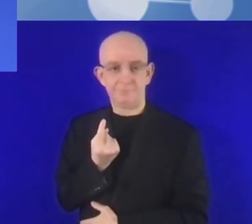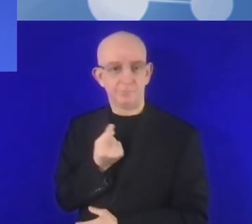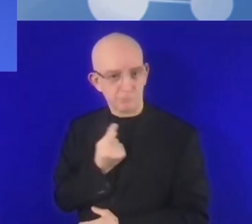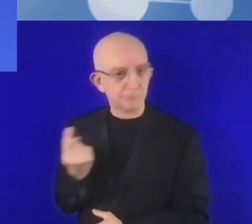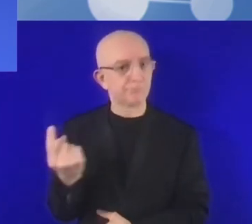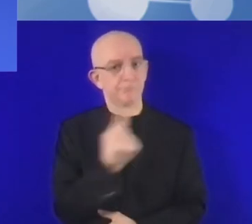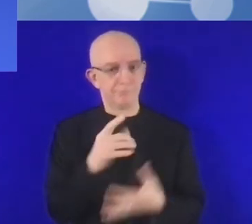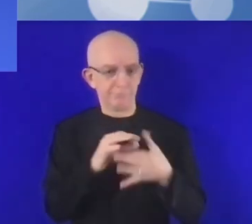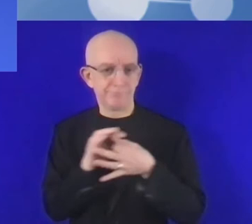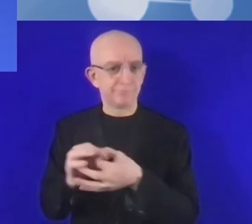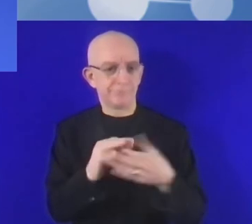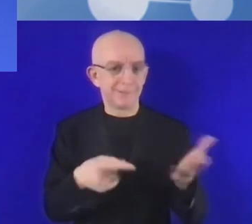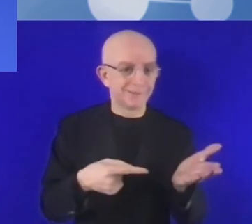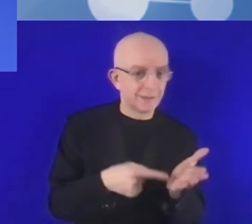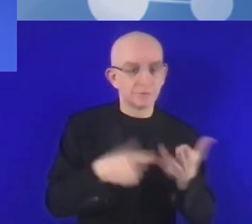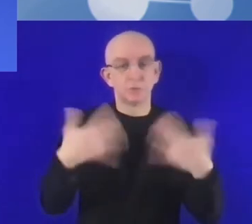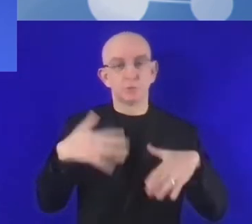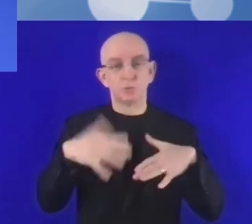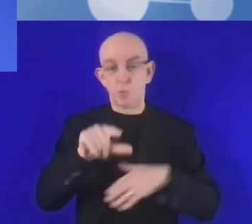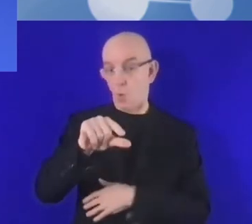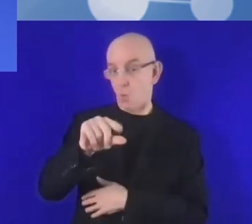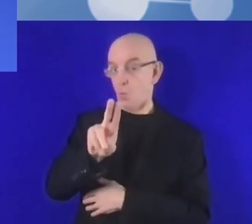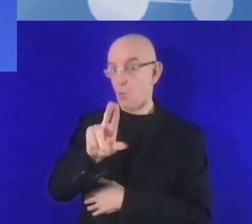high performance computing,